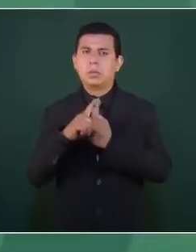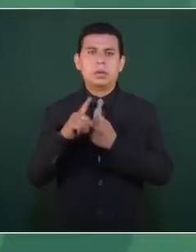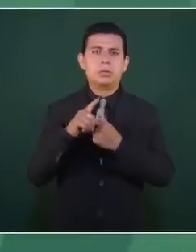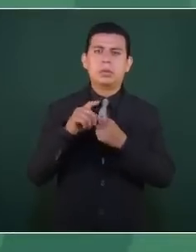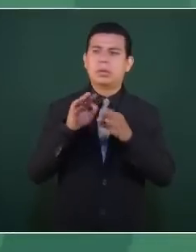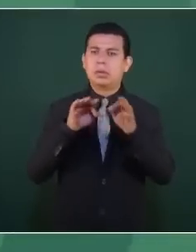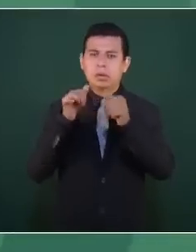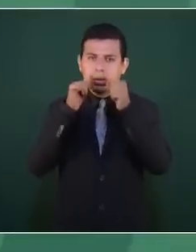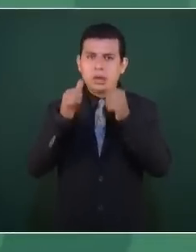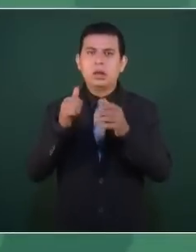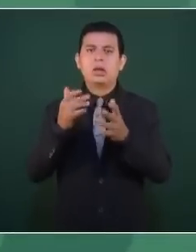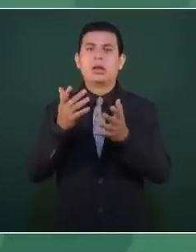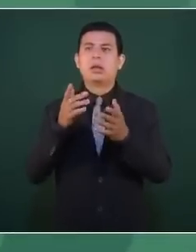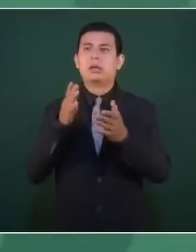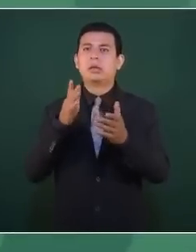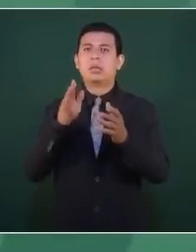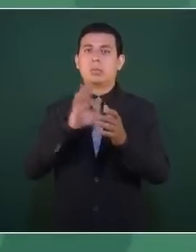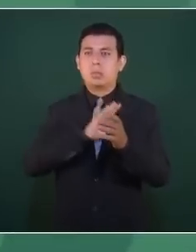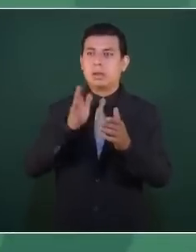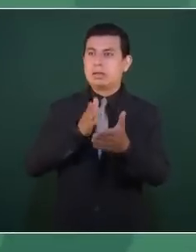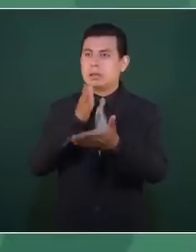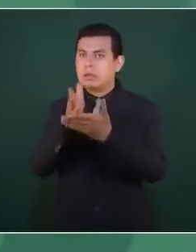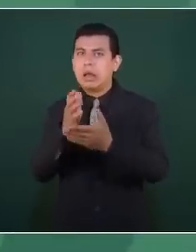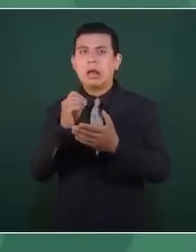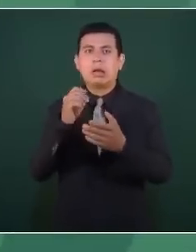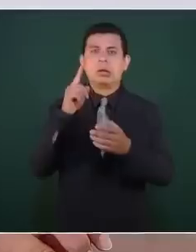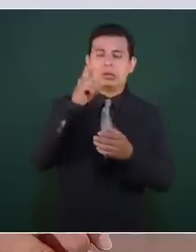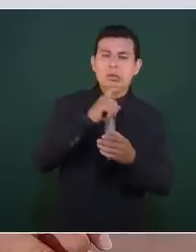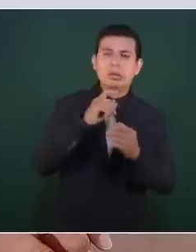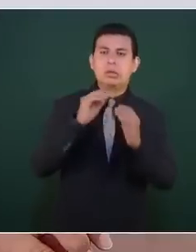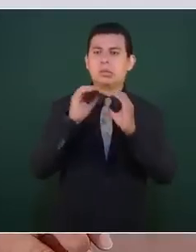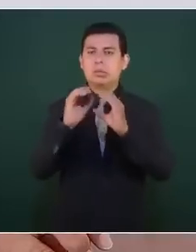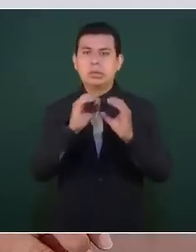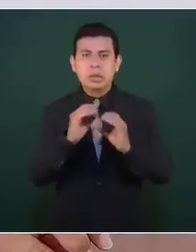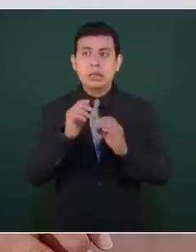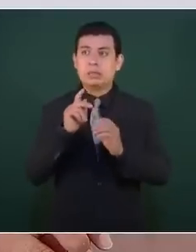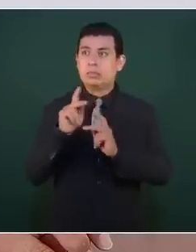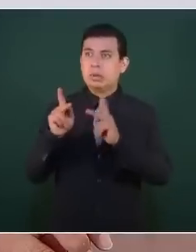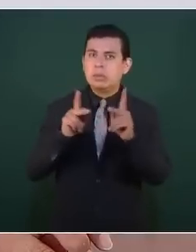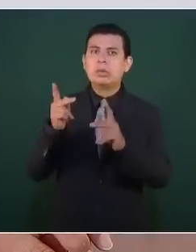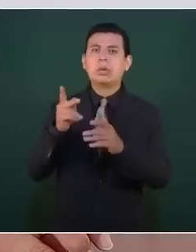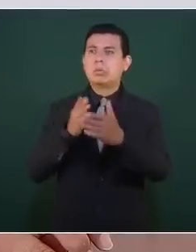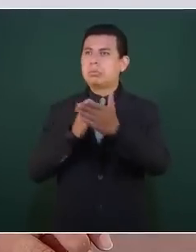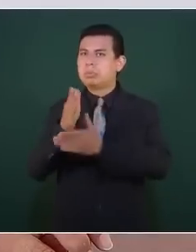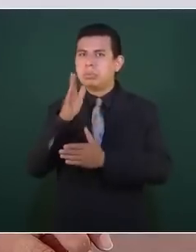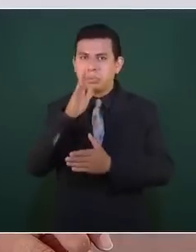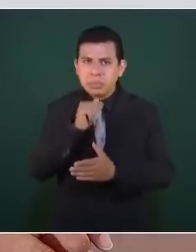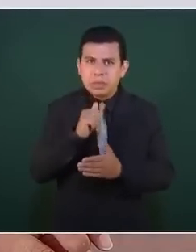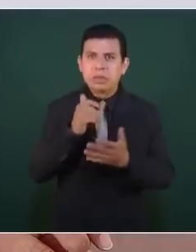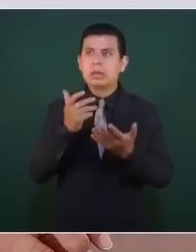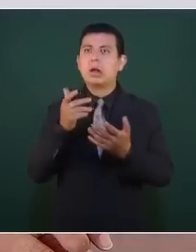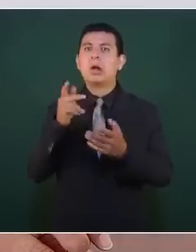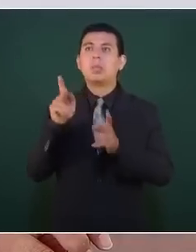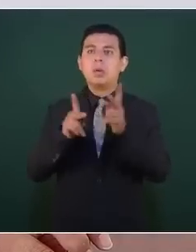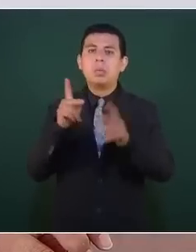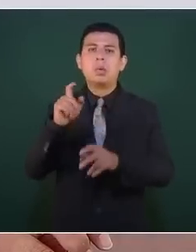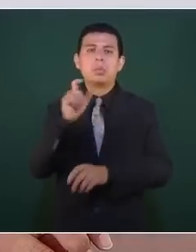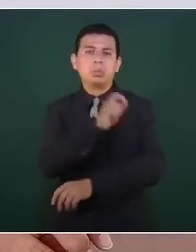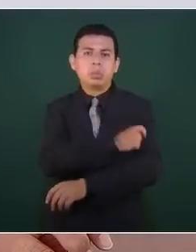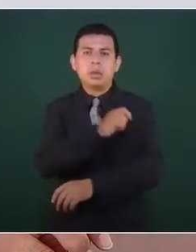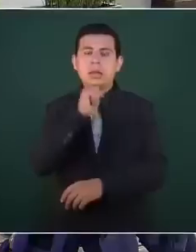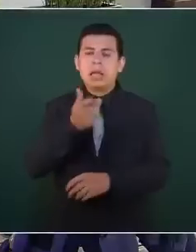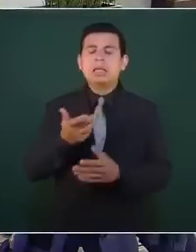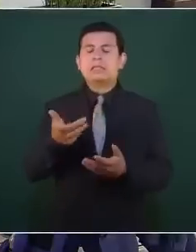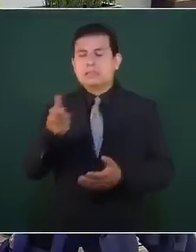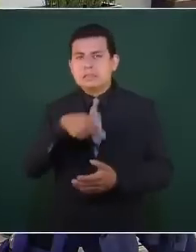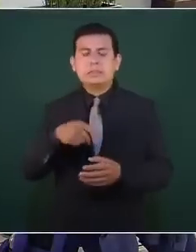por las dificultades de acceso, que se nos quedaran comunidades sin vacunar. Y ha hecho